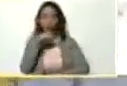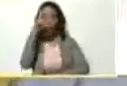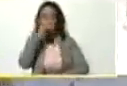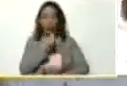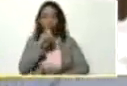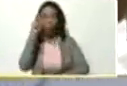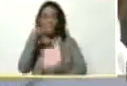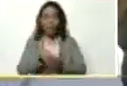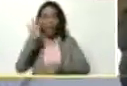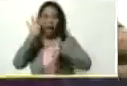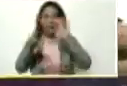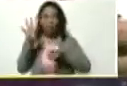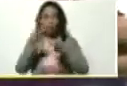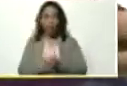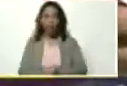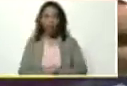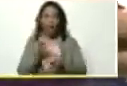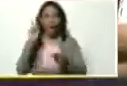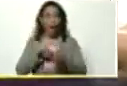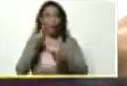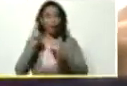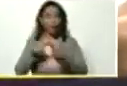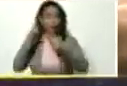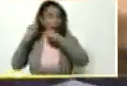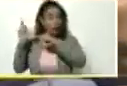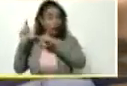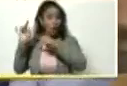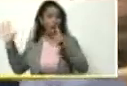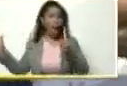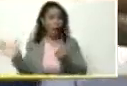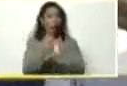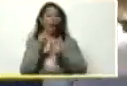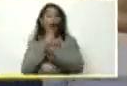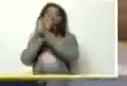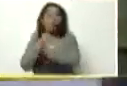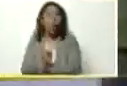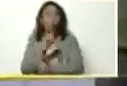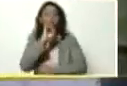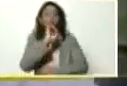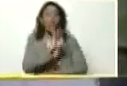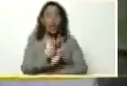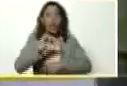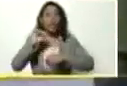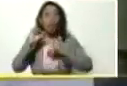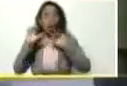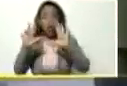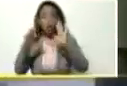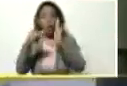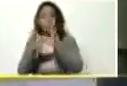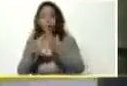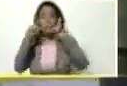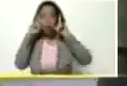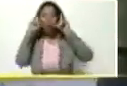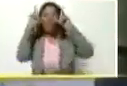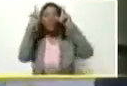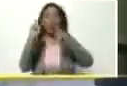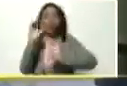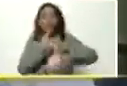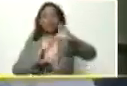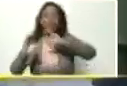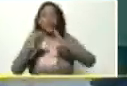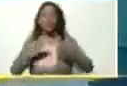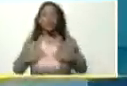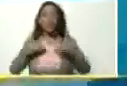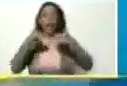año 2014 y desde entonces ha logrado graduar a más de 38.000 profesionales de las ciencias de la